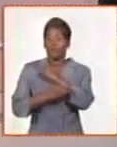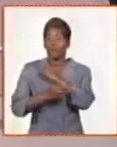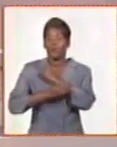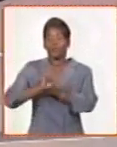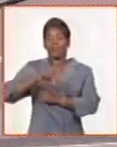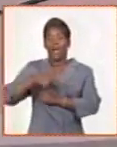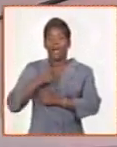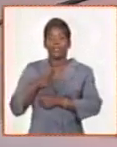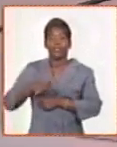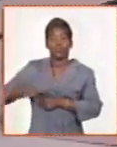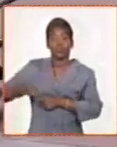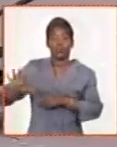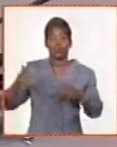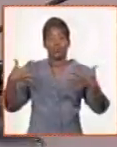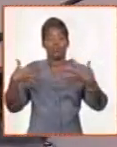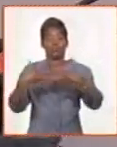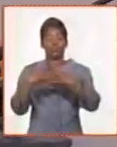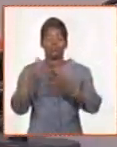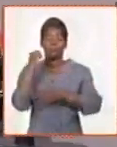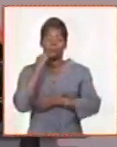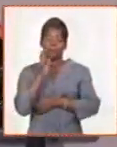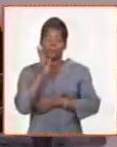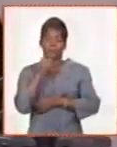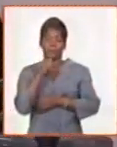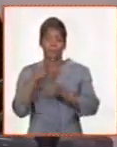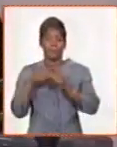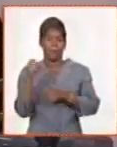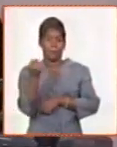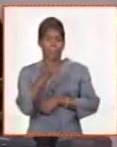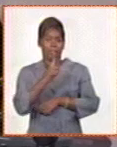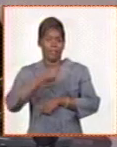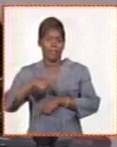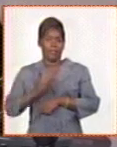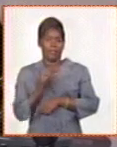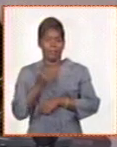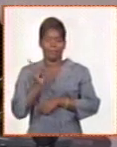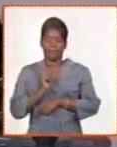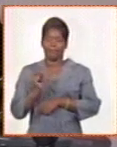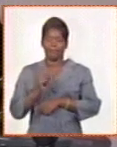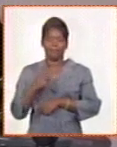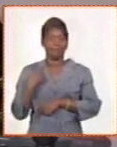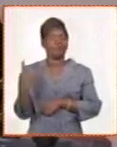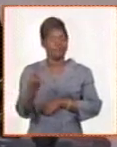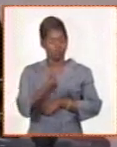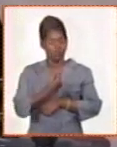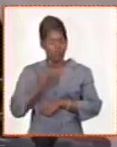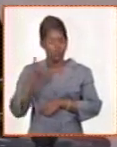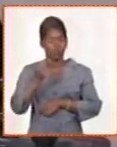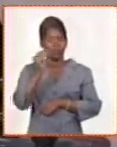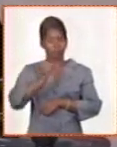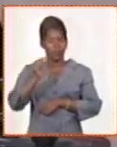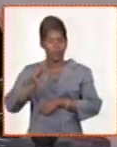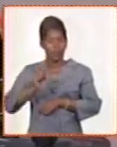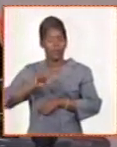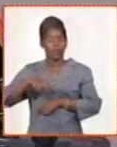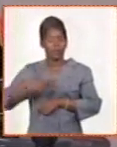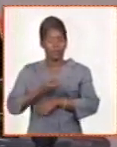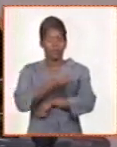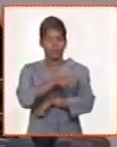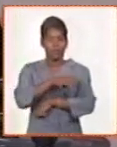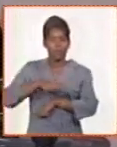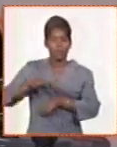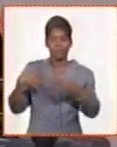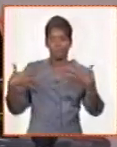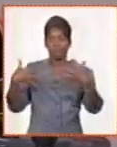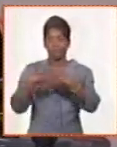no solo nuestros artistas, sino también hasta nuestros más excelsos artistas. Y como se hablaba aquí,